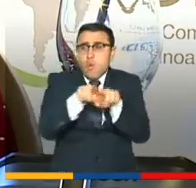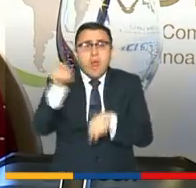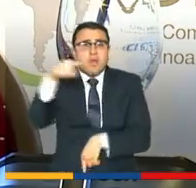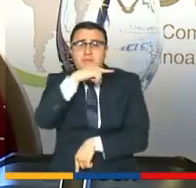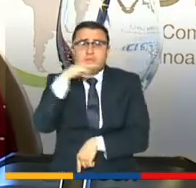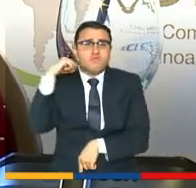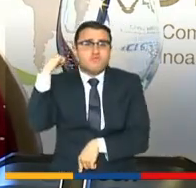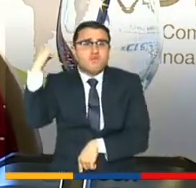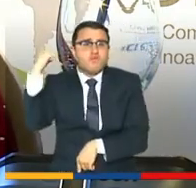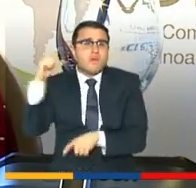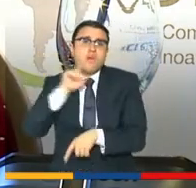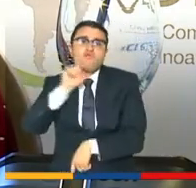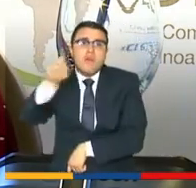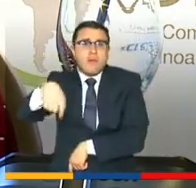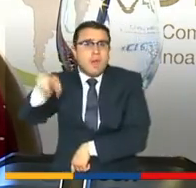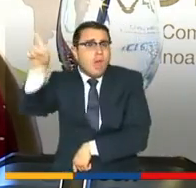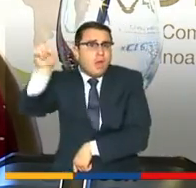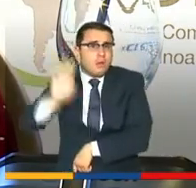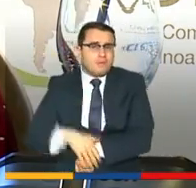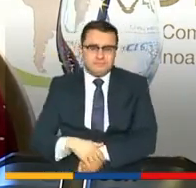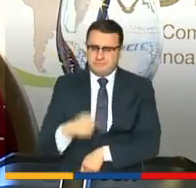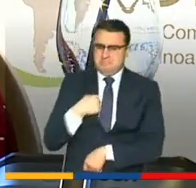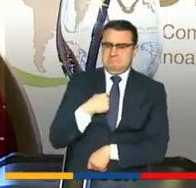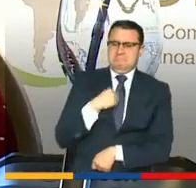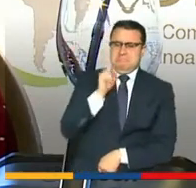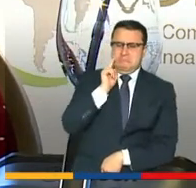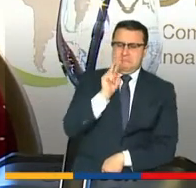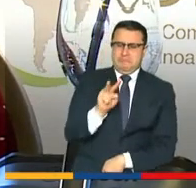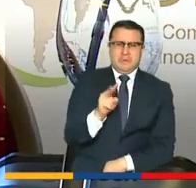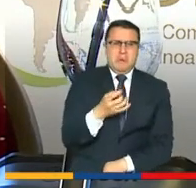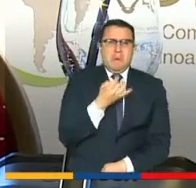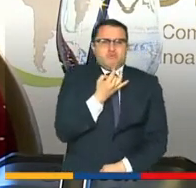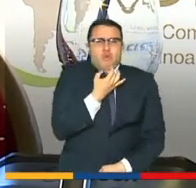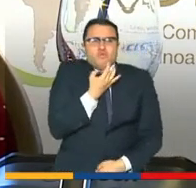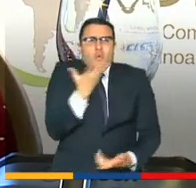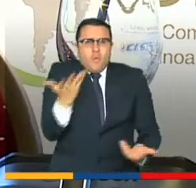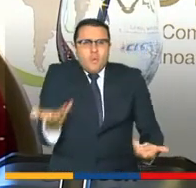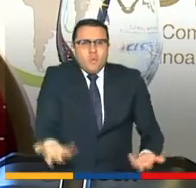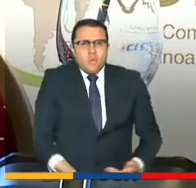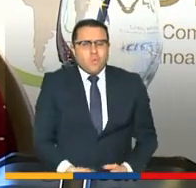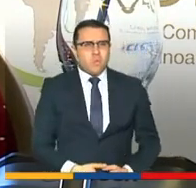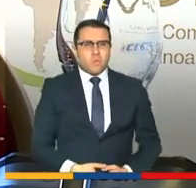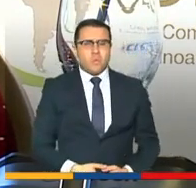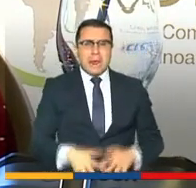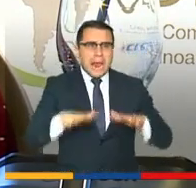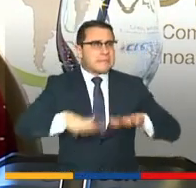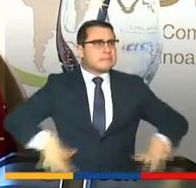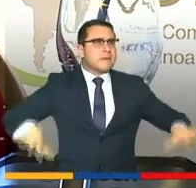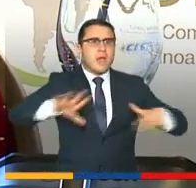dije, no, pues que eso es una tontería. El espacio latinoamericano no es para eso.